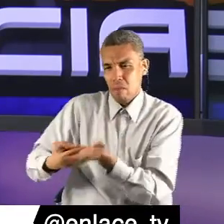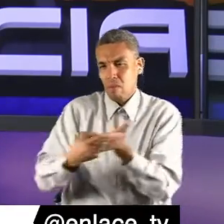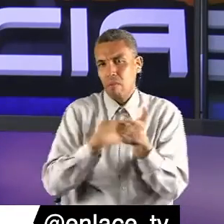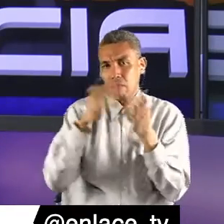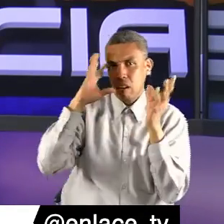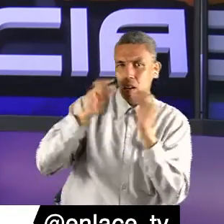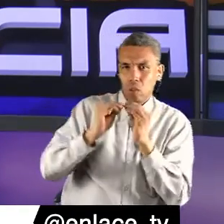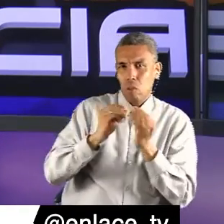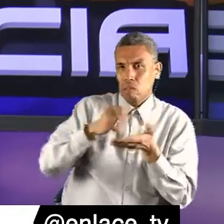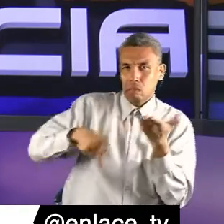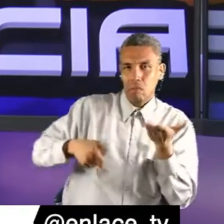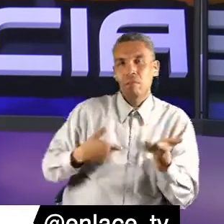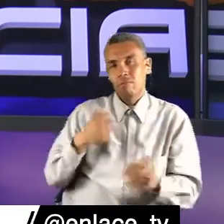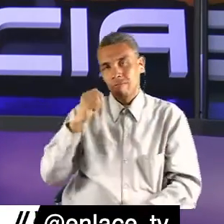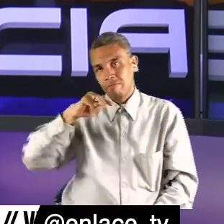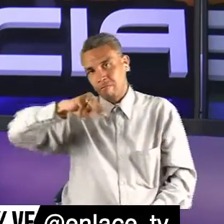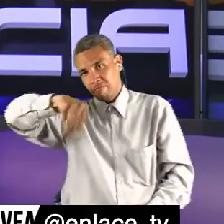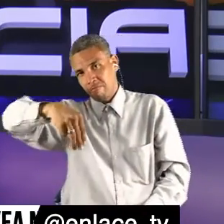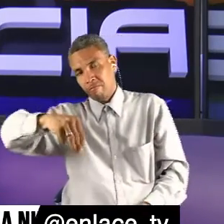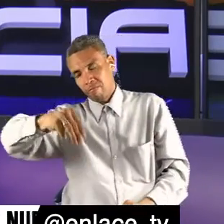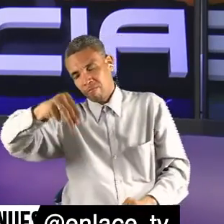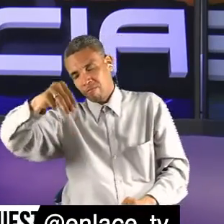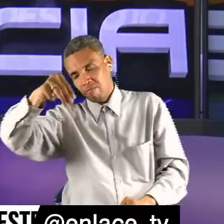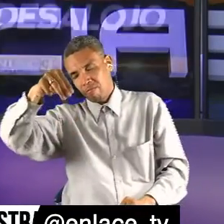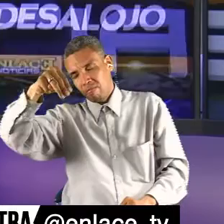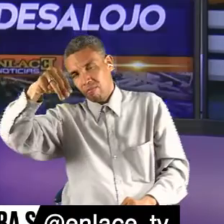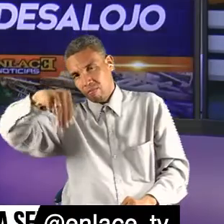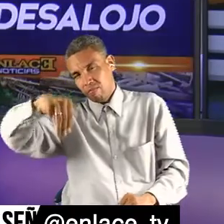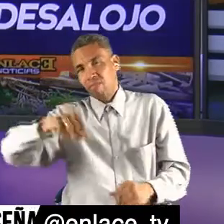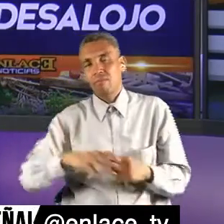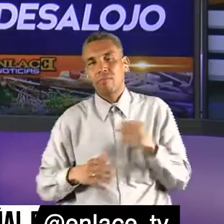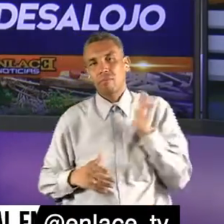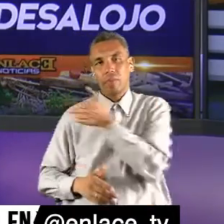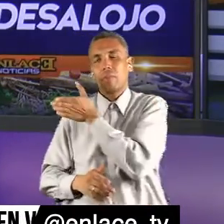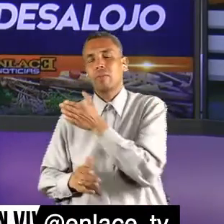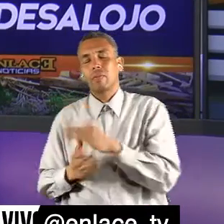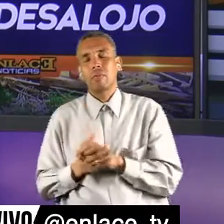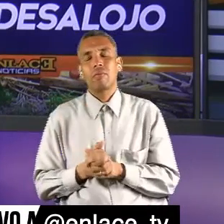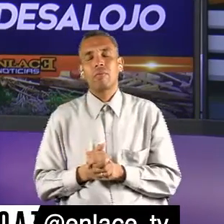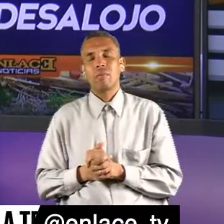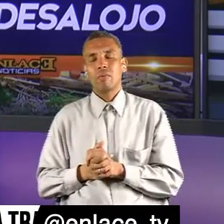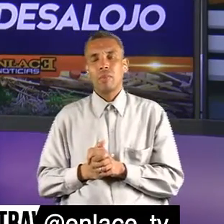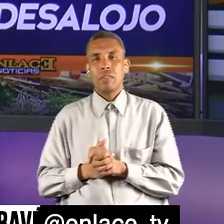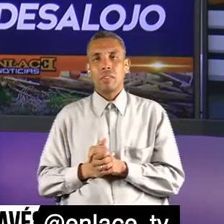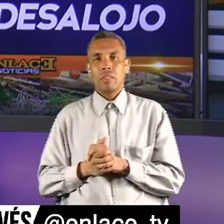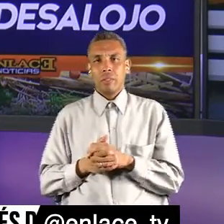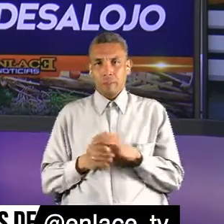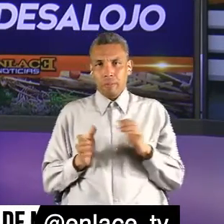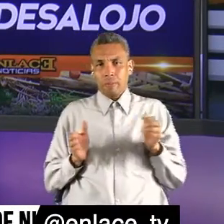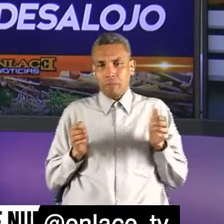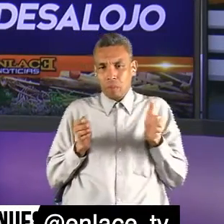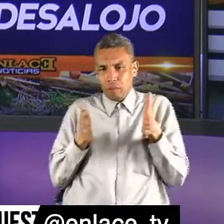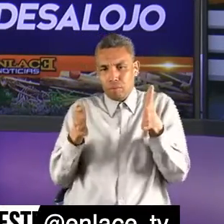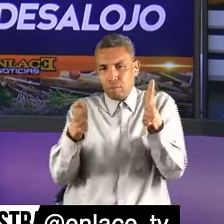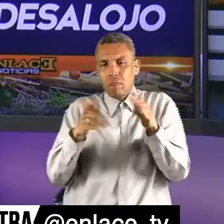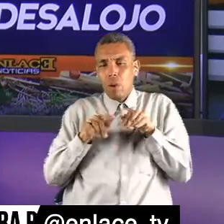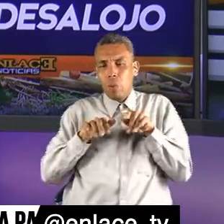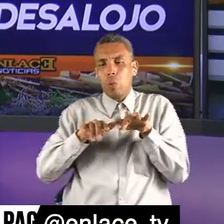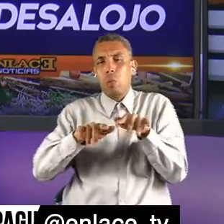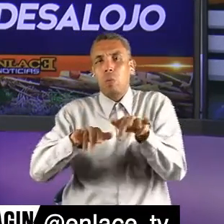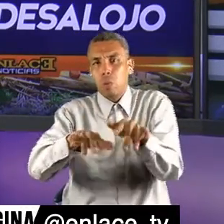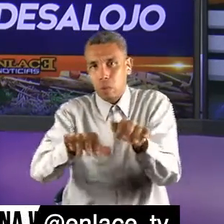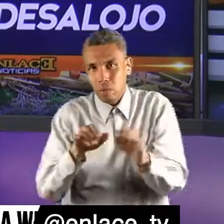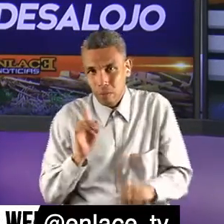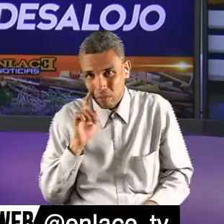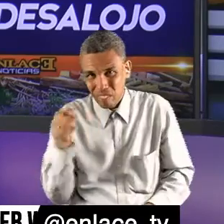nuestra comunidad al respecto. Y fueron desalojados predios que invasores levantaron a orillas del caño Las Lavanderas en el barrio Primero de Mayo. Por